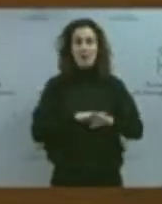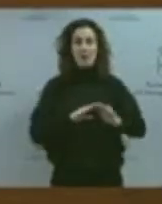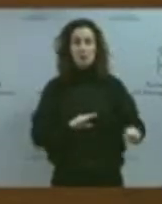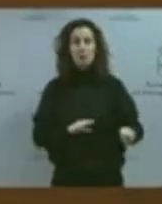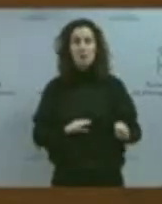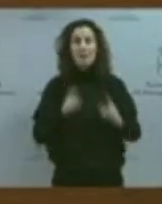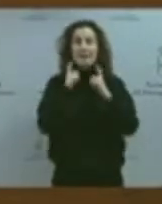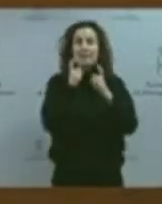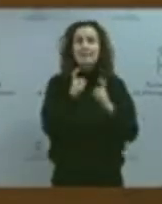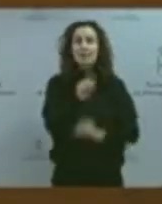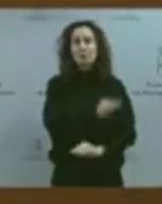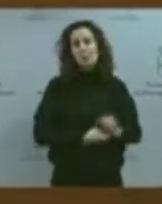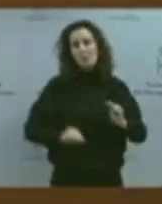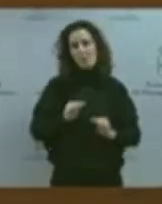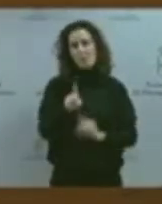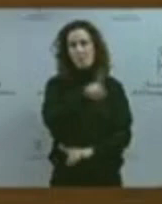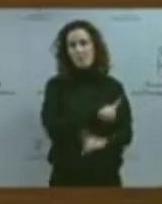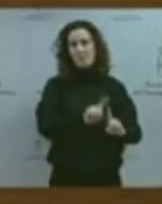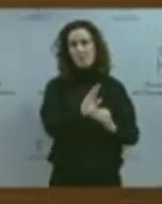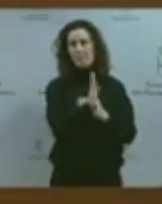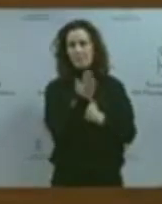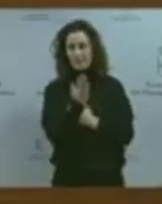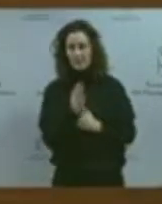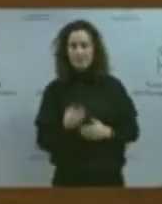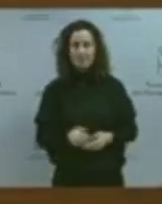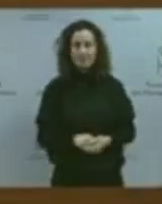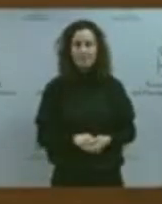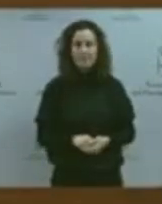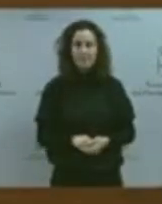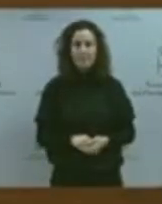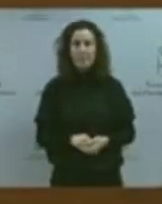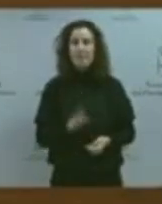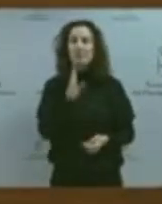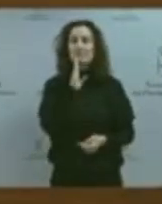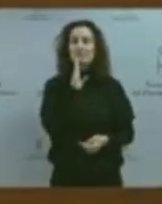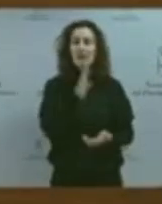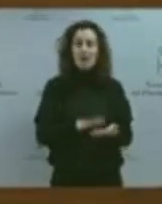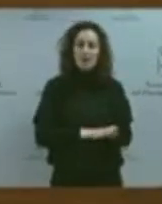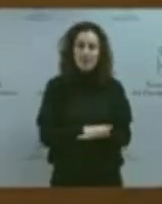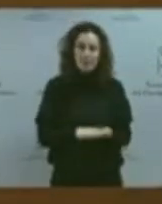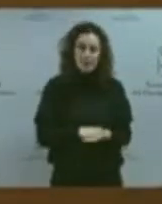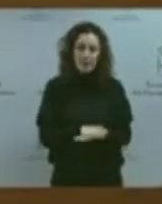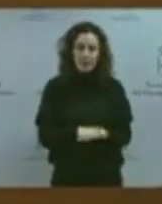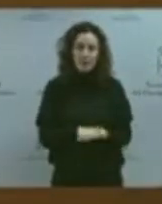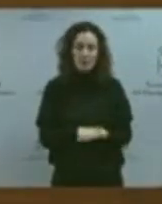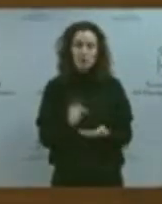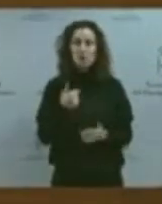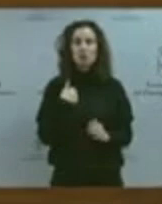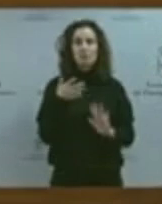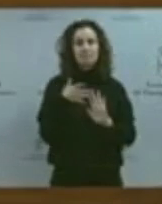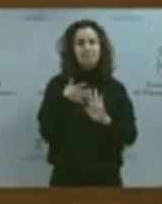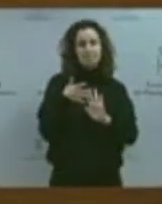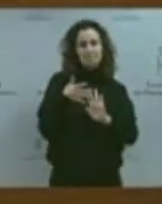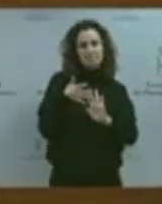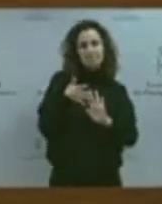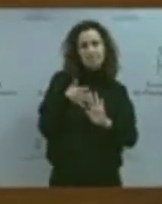ha planteado. Dicho lo anterior, le voy a explicar con detalle, con el tiempo que